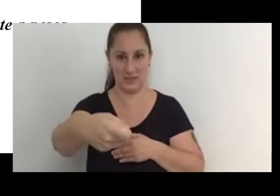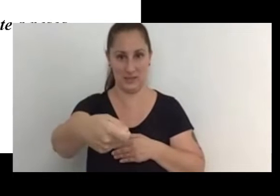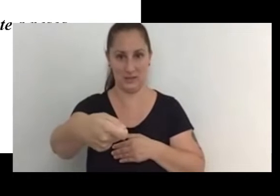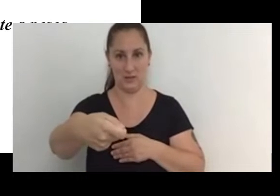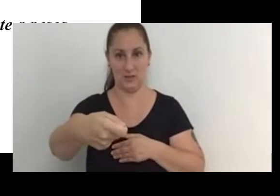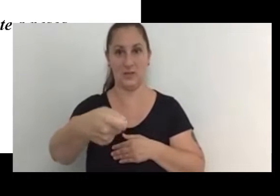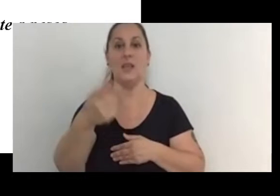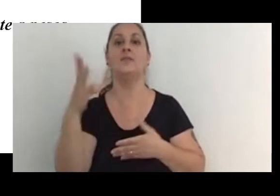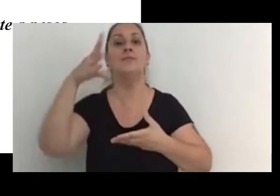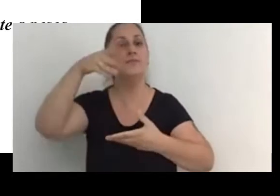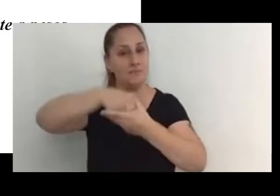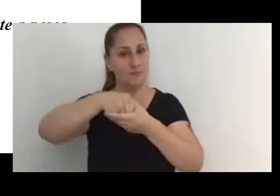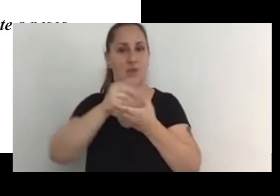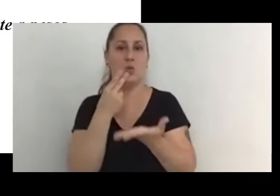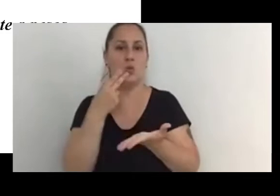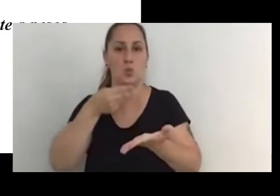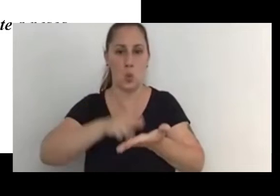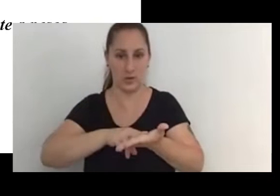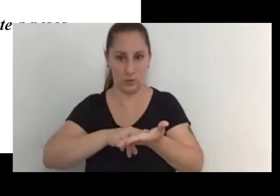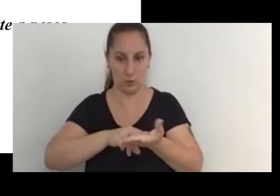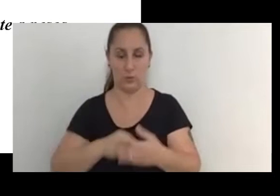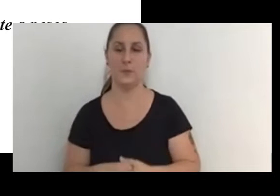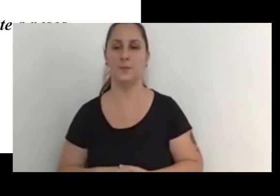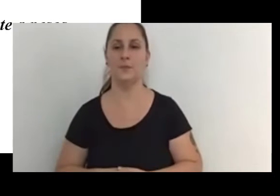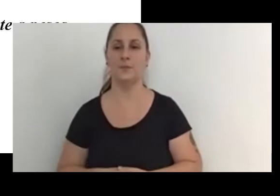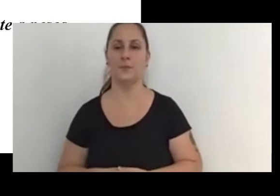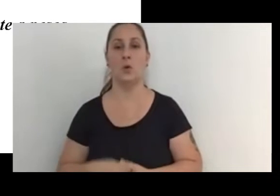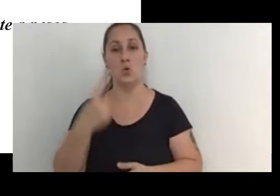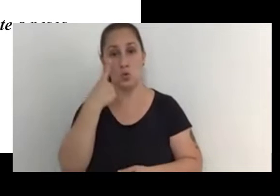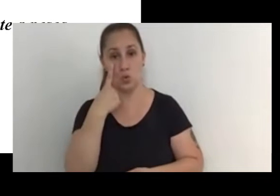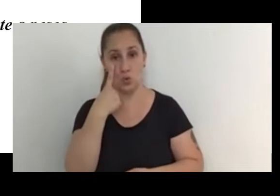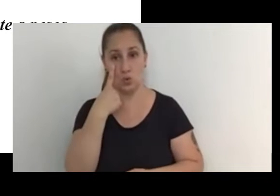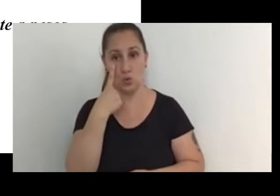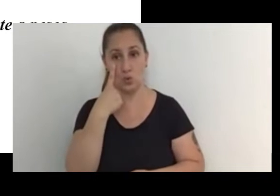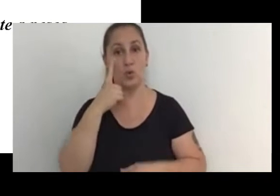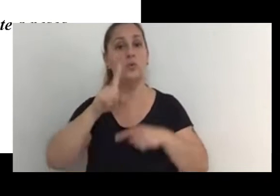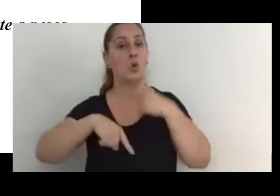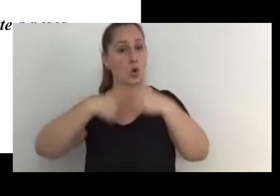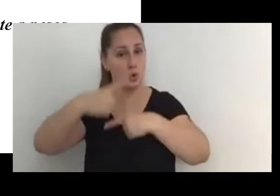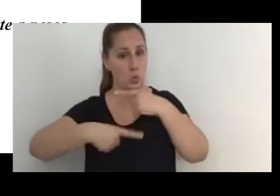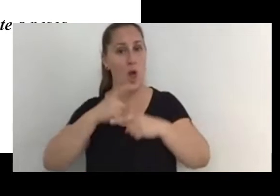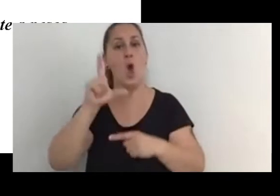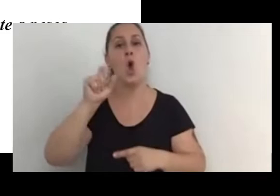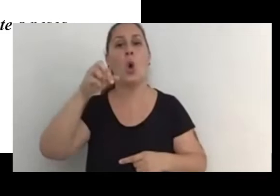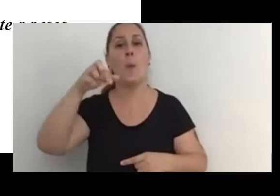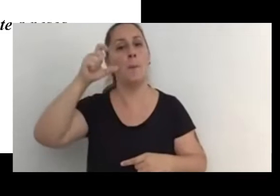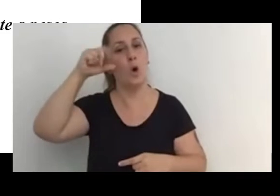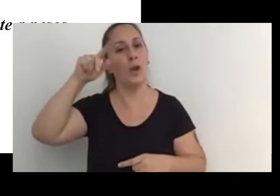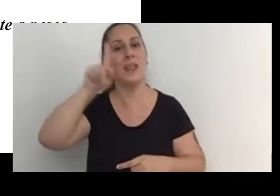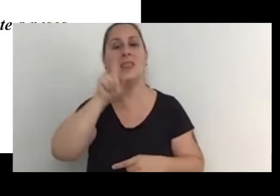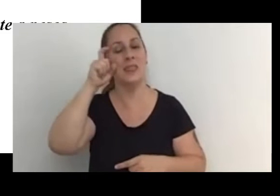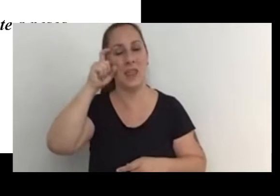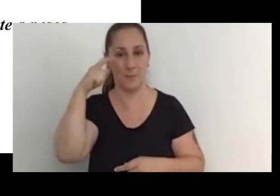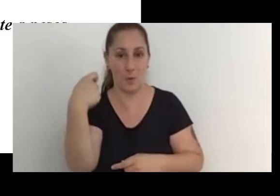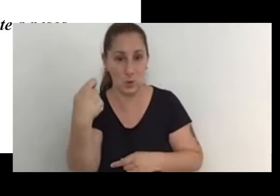componente impositivo, con lo cual, cuidado, hay que seguir pagando el componente previsional si es que